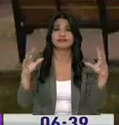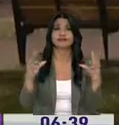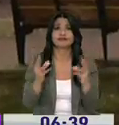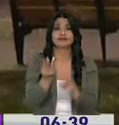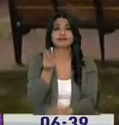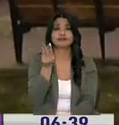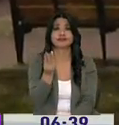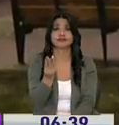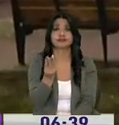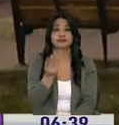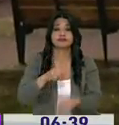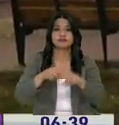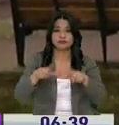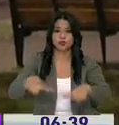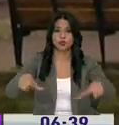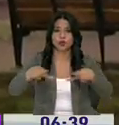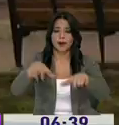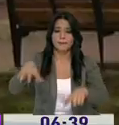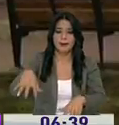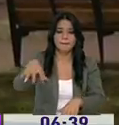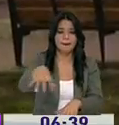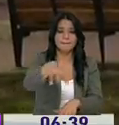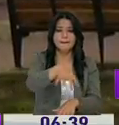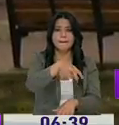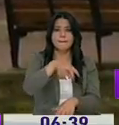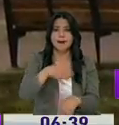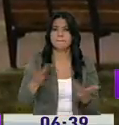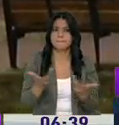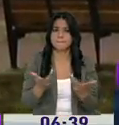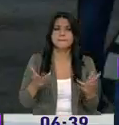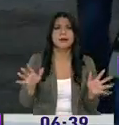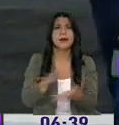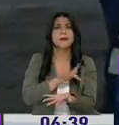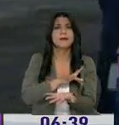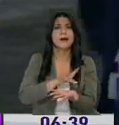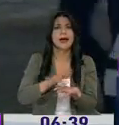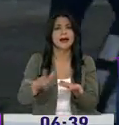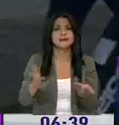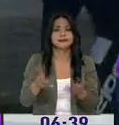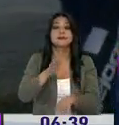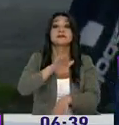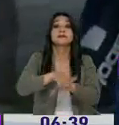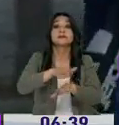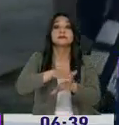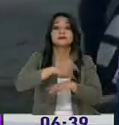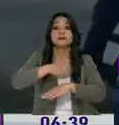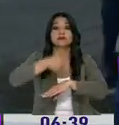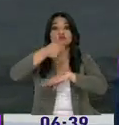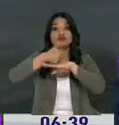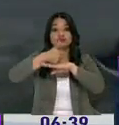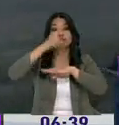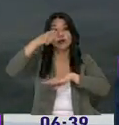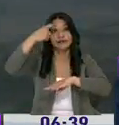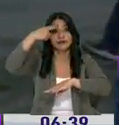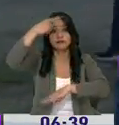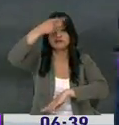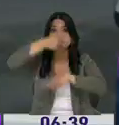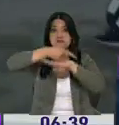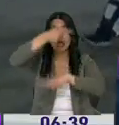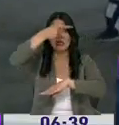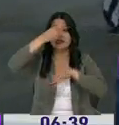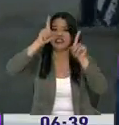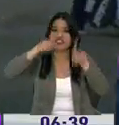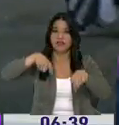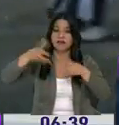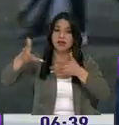Las distintas áreas con las que cuenta el lugar estuvieron vacías, todo por la disposición de las autoridades gubernamentales en suspender